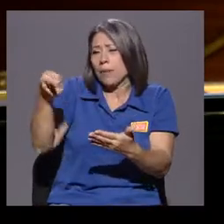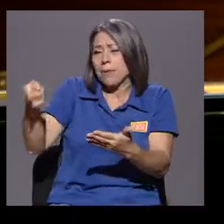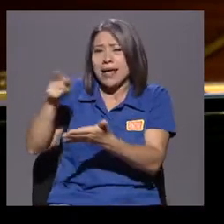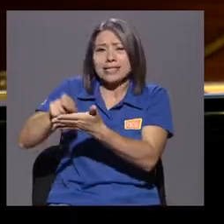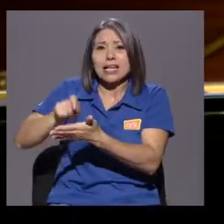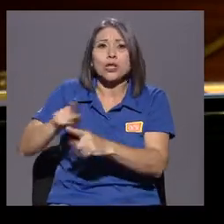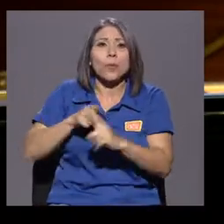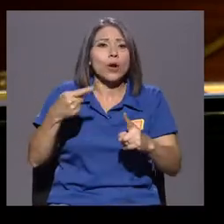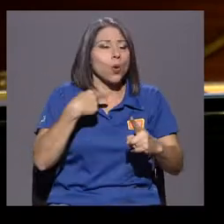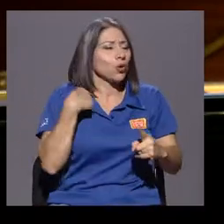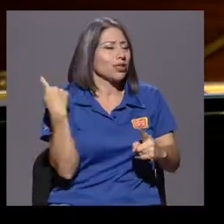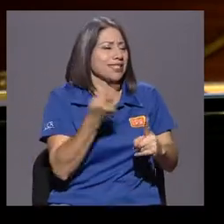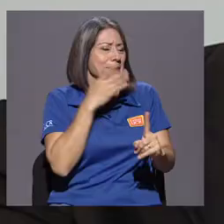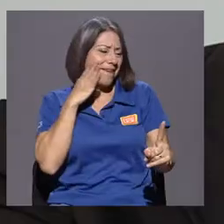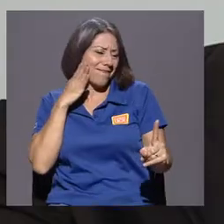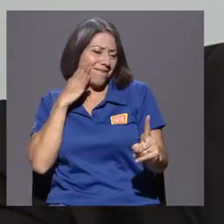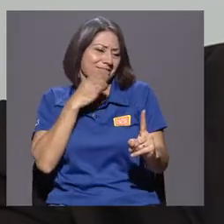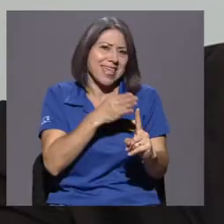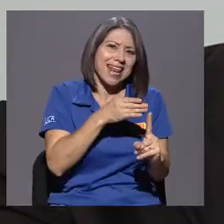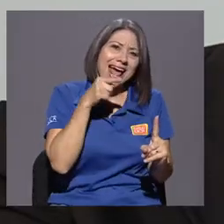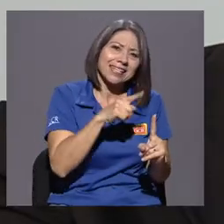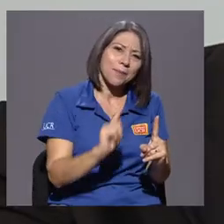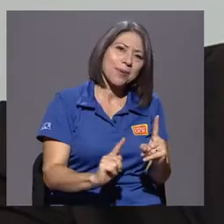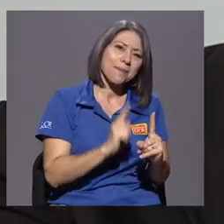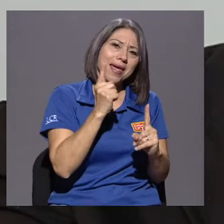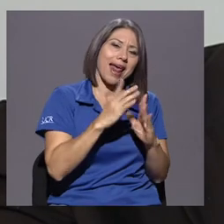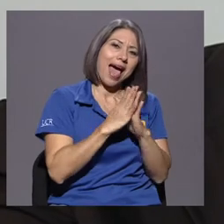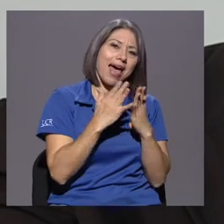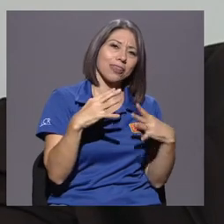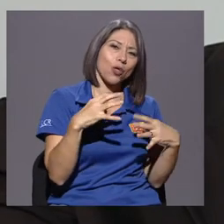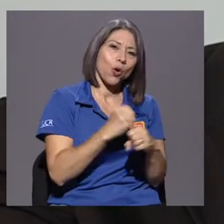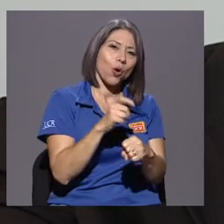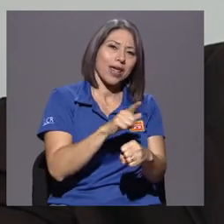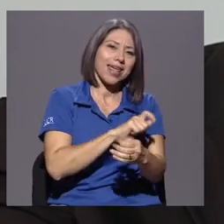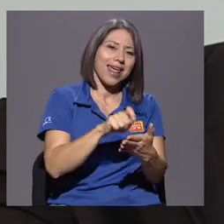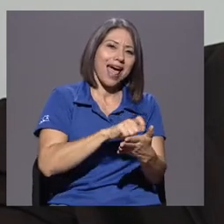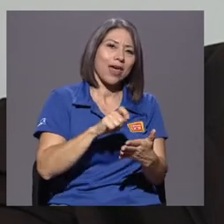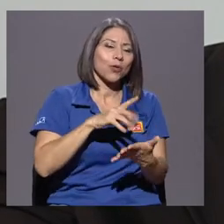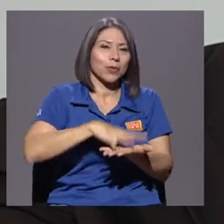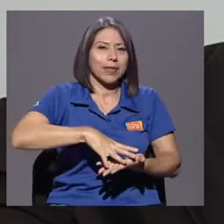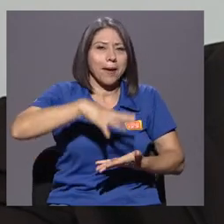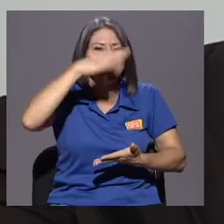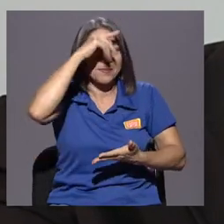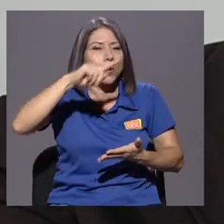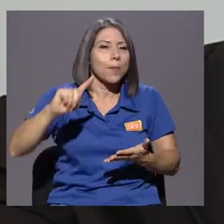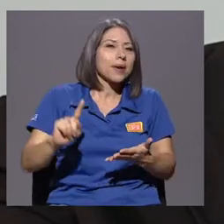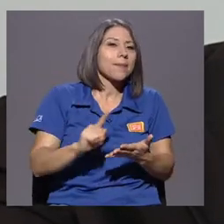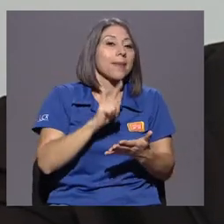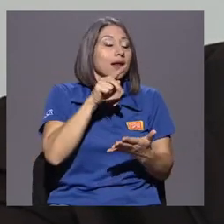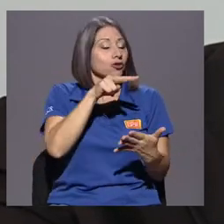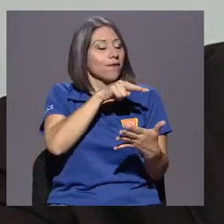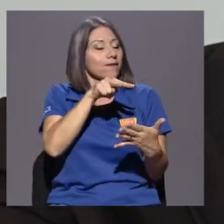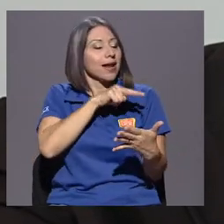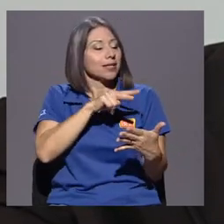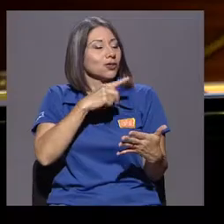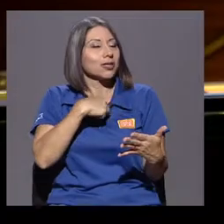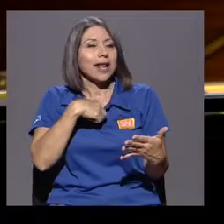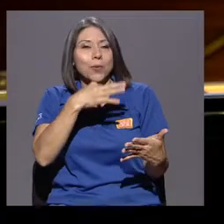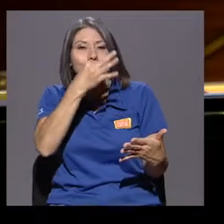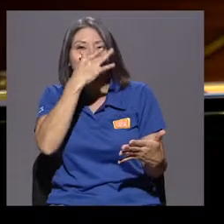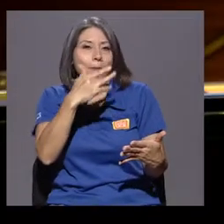a esa primera antología donde aprendió esos primeros versos que lo enamoraron a uno que lo equiparon aún y cuál es ese